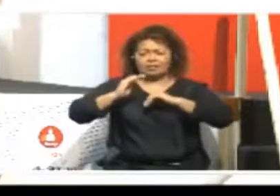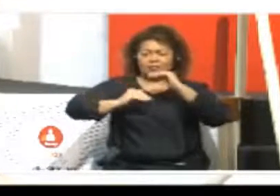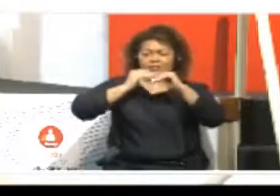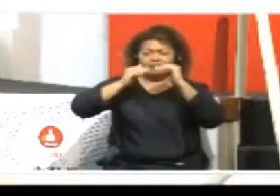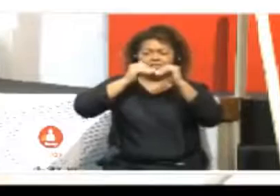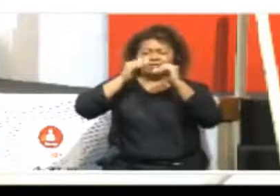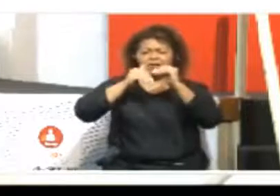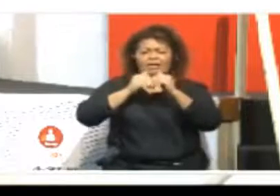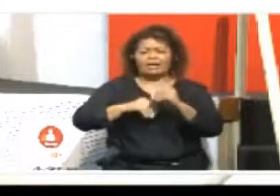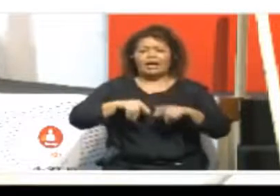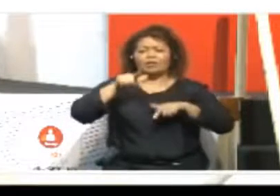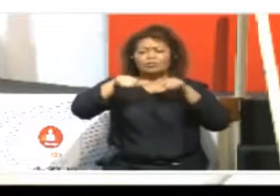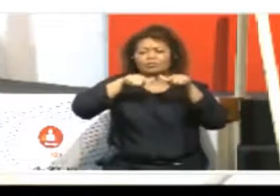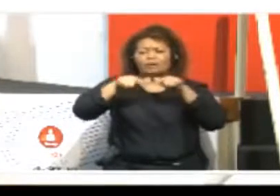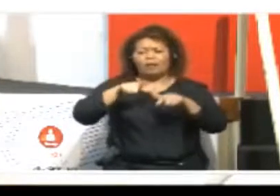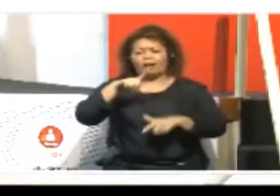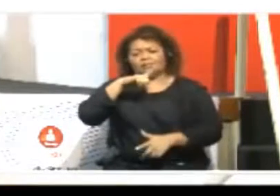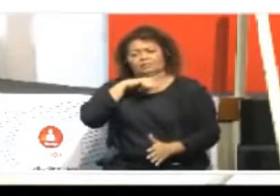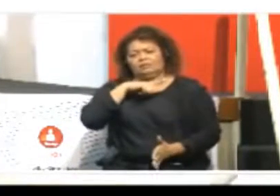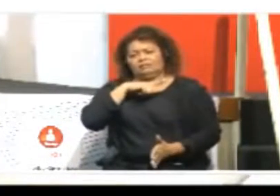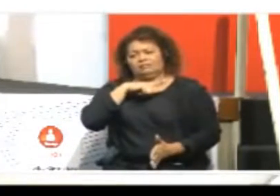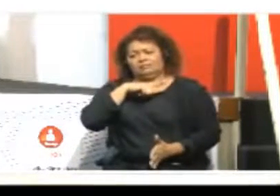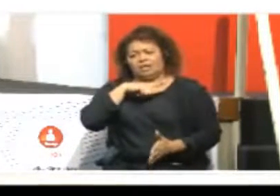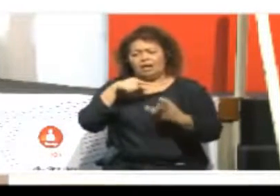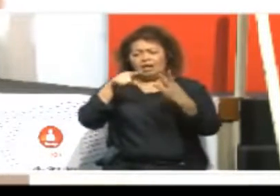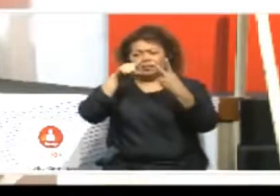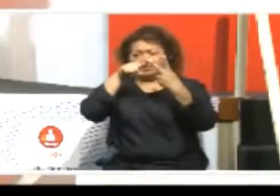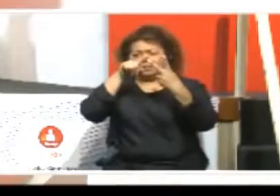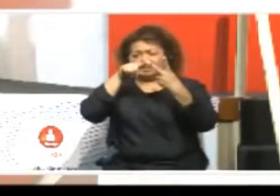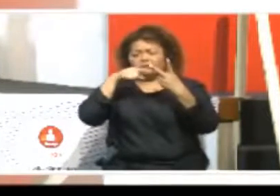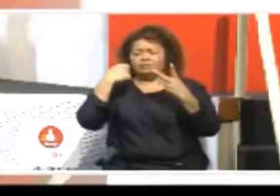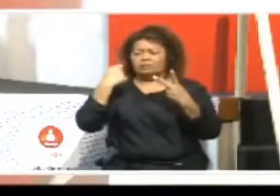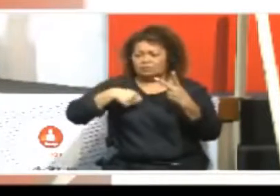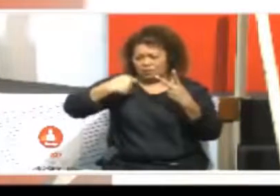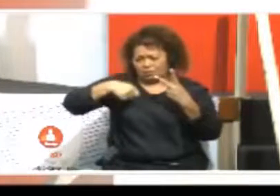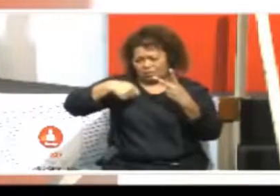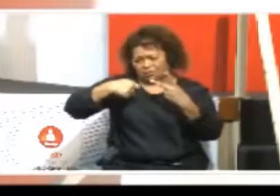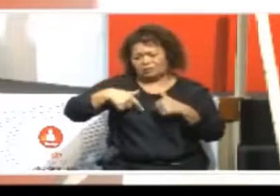tiene. Segundo, que haya un manejo de